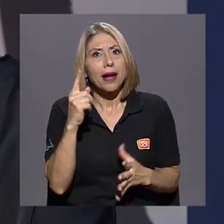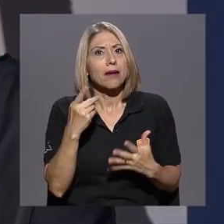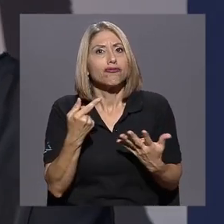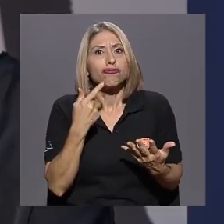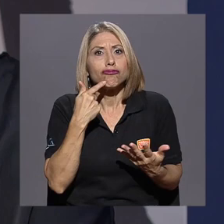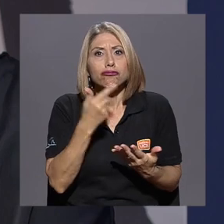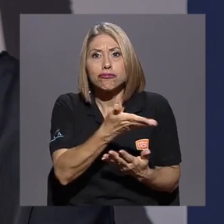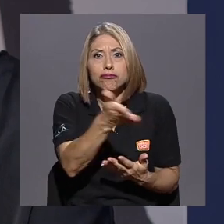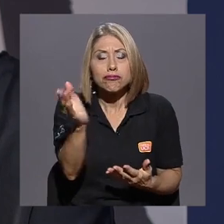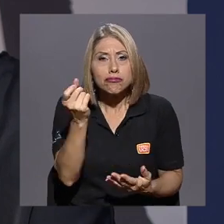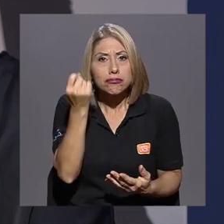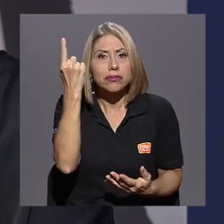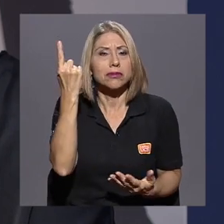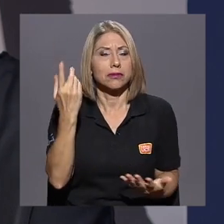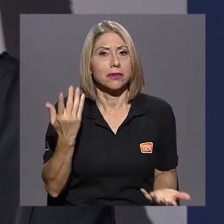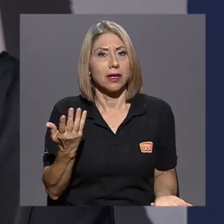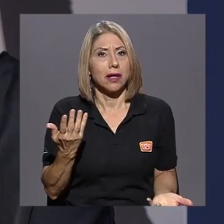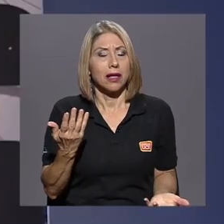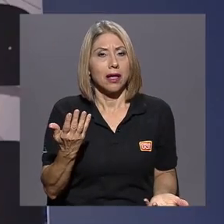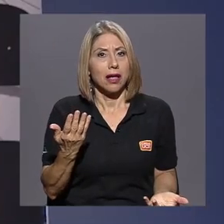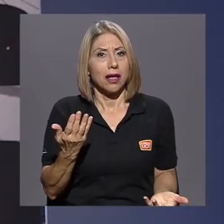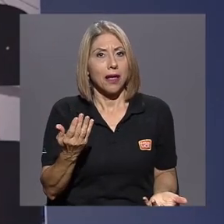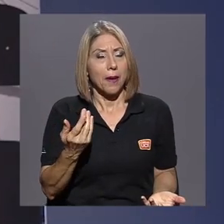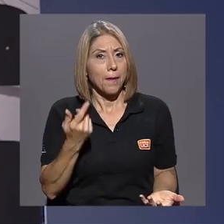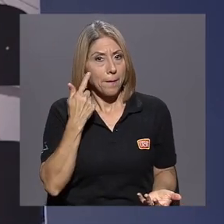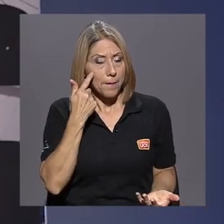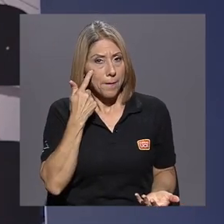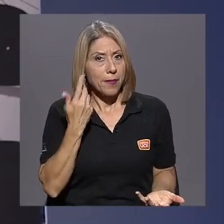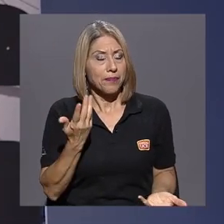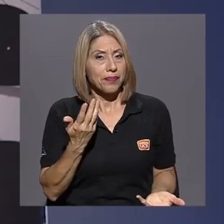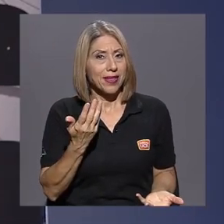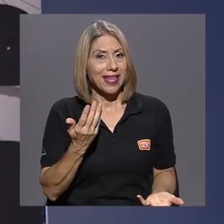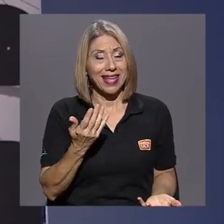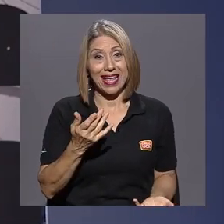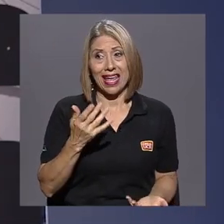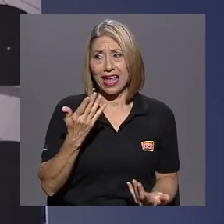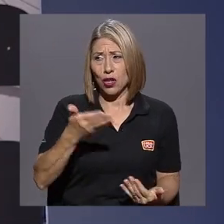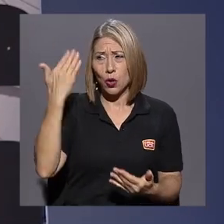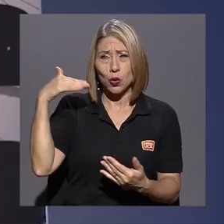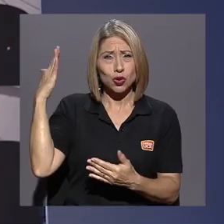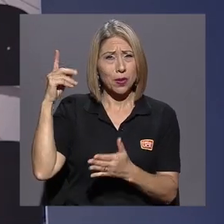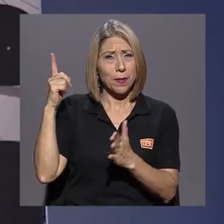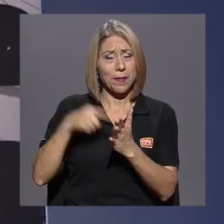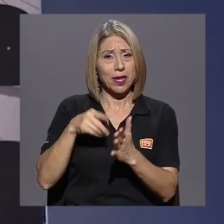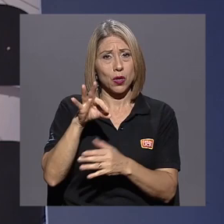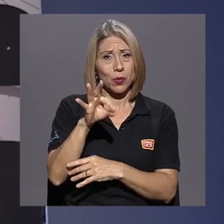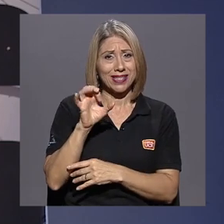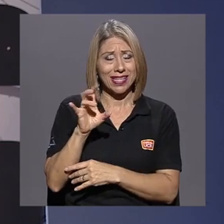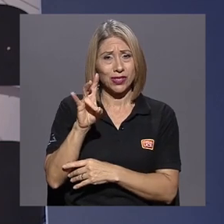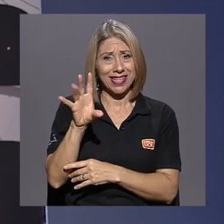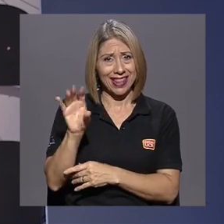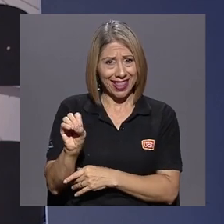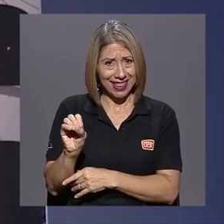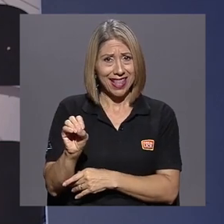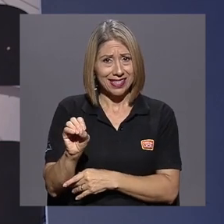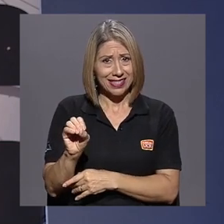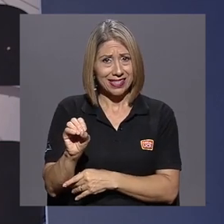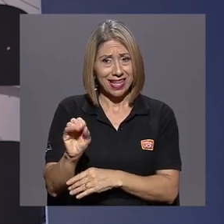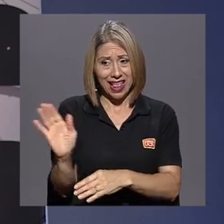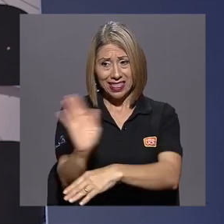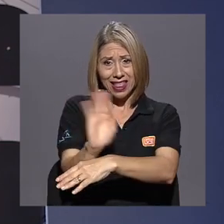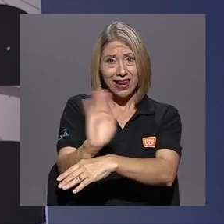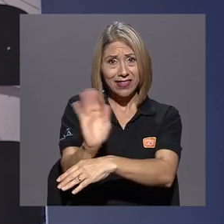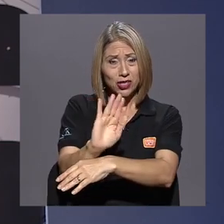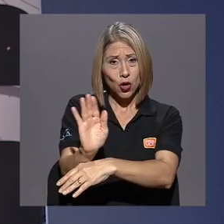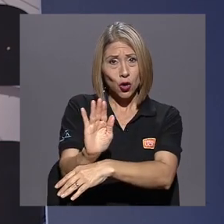de que nuestra audiencia lo entienda. Vea qué cosas, en los 70s el control remoto del televisor